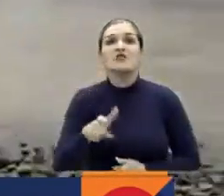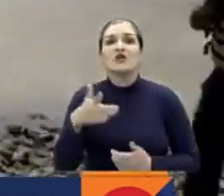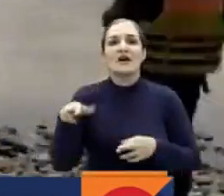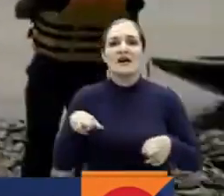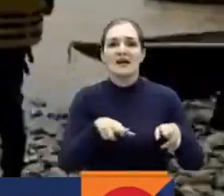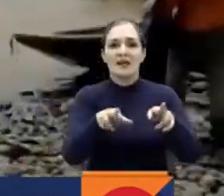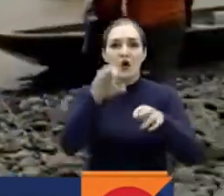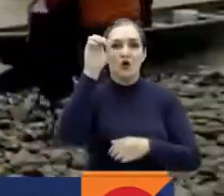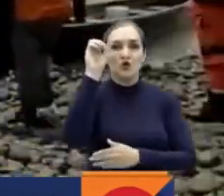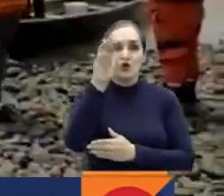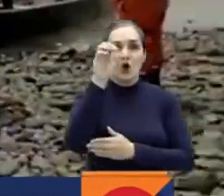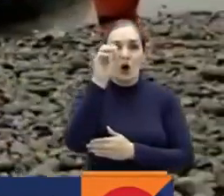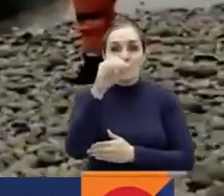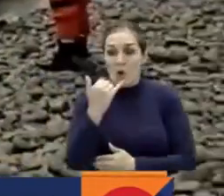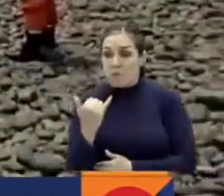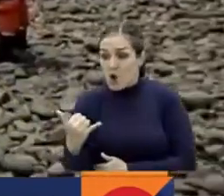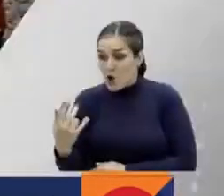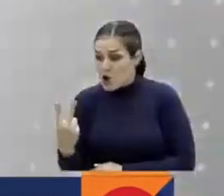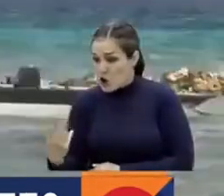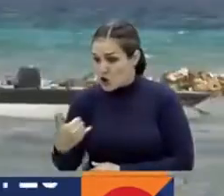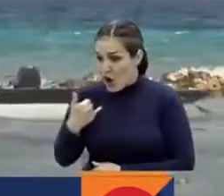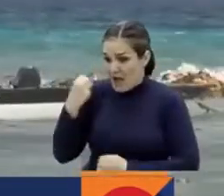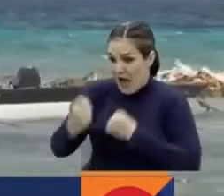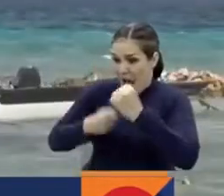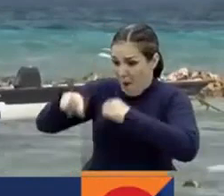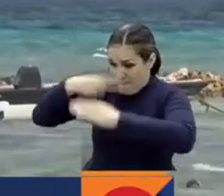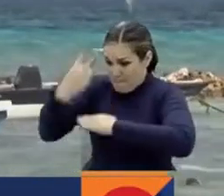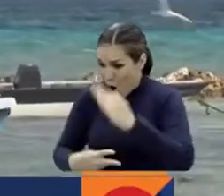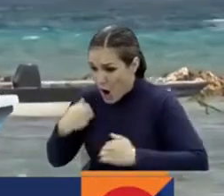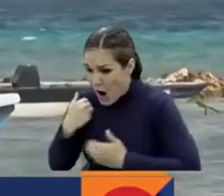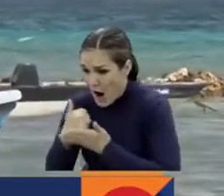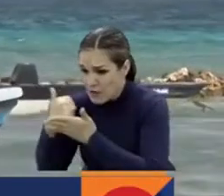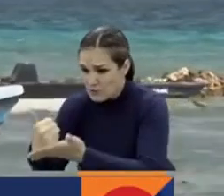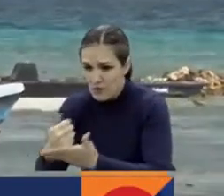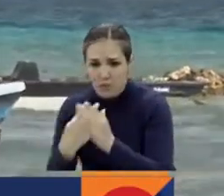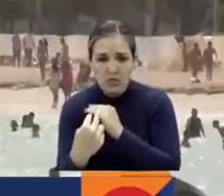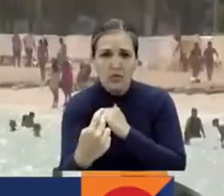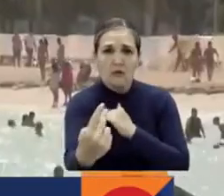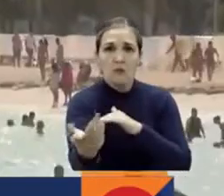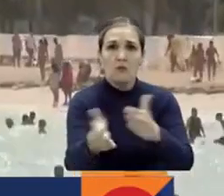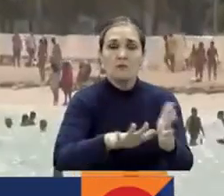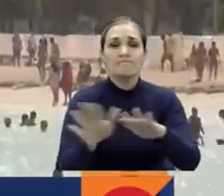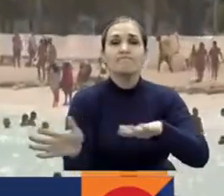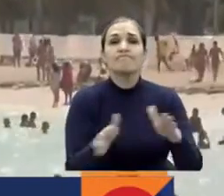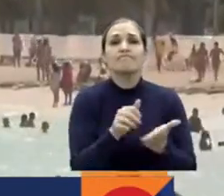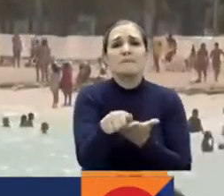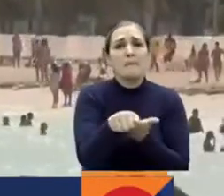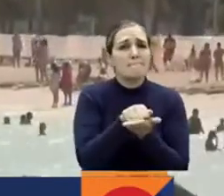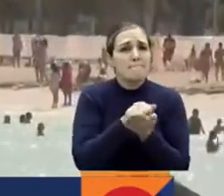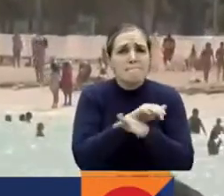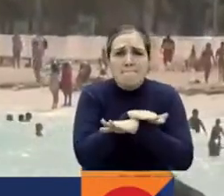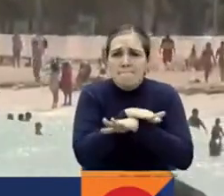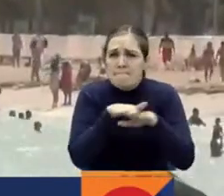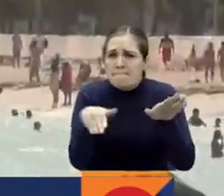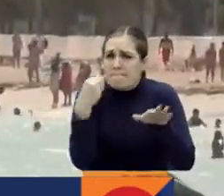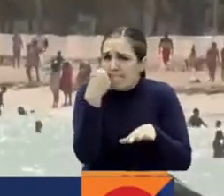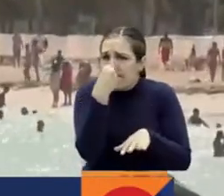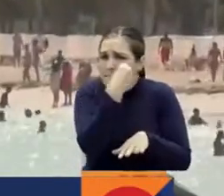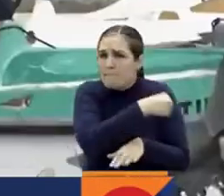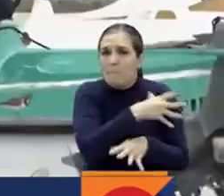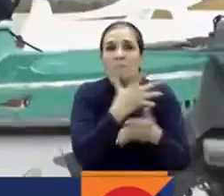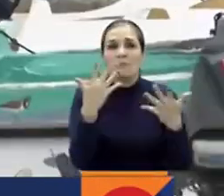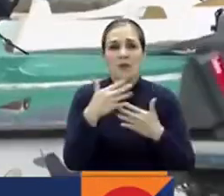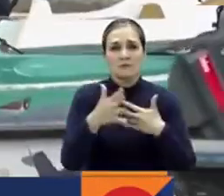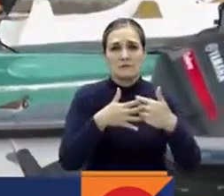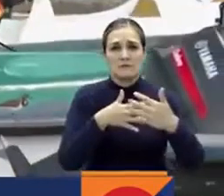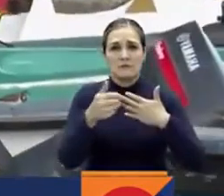Sogamoso a rescatar a 2 adolescentes. Los turistas no llegaron. Drástica reducción de visitantes a la isla